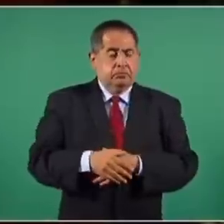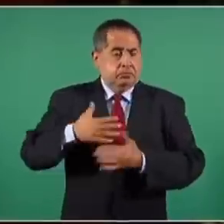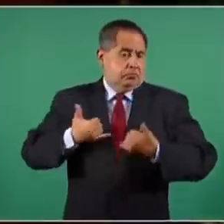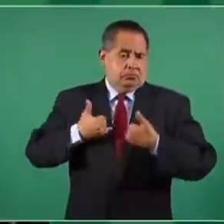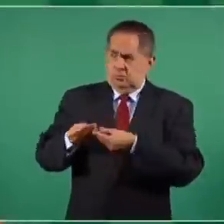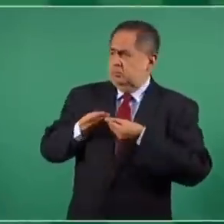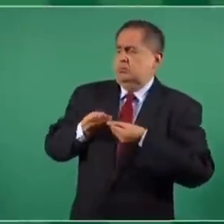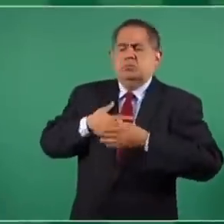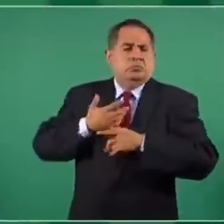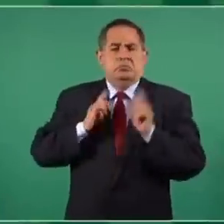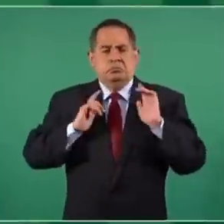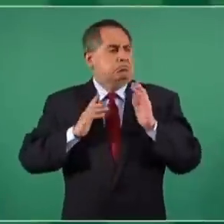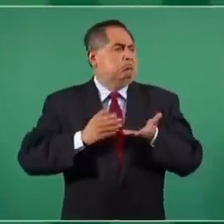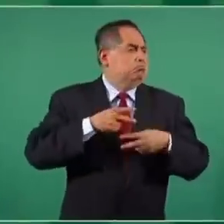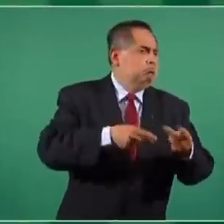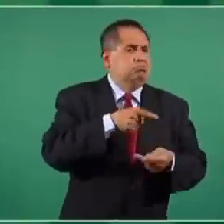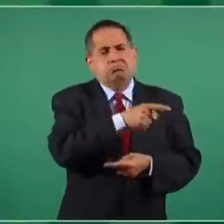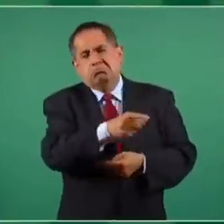ir a